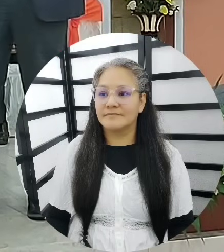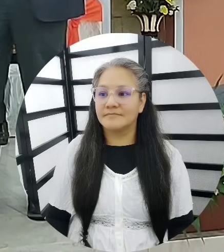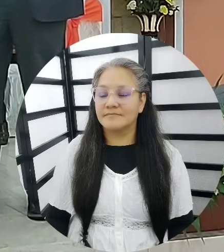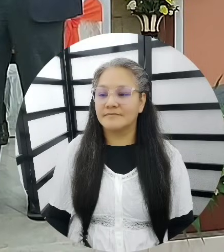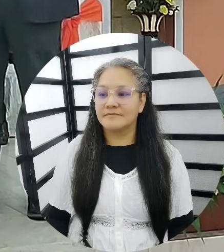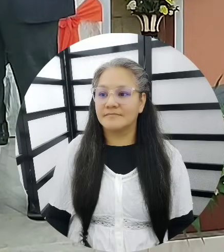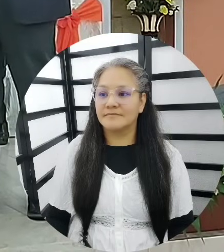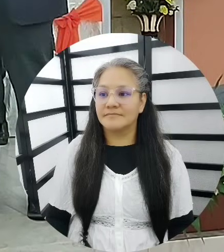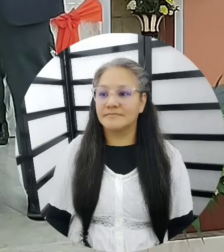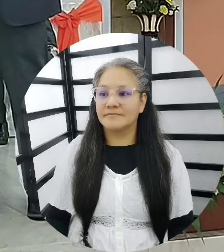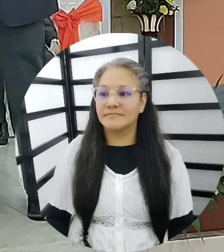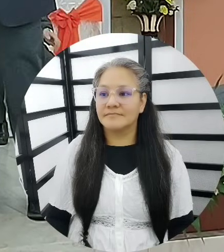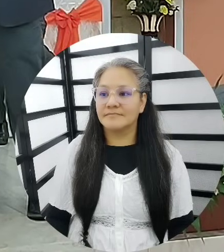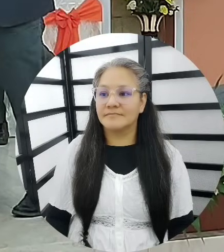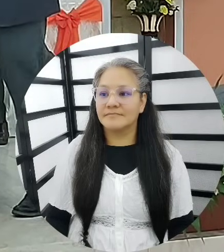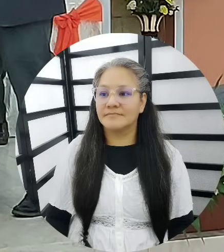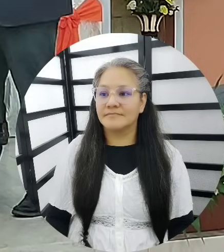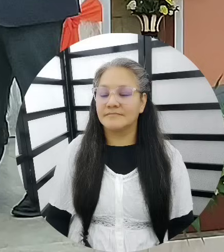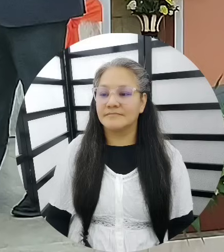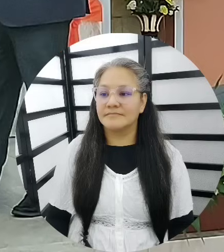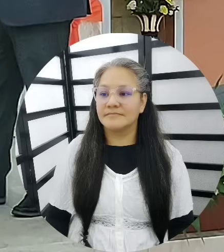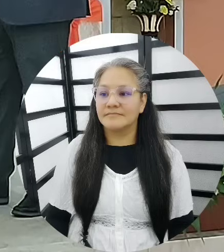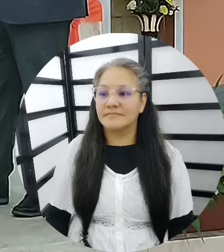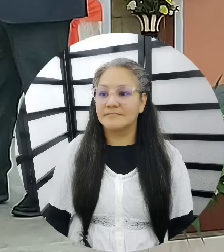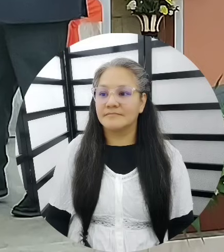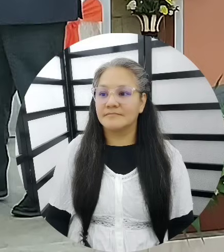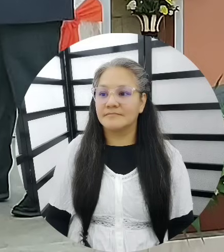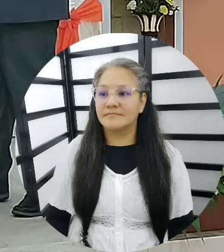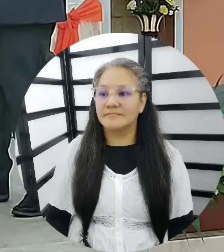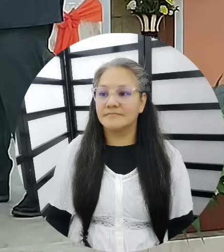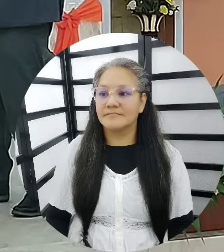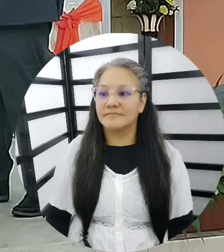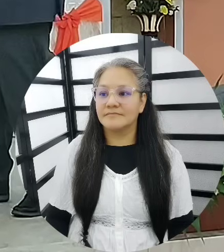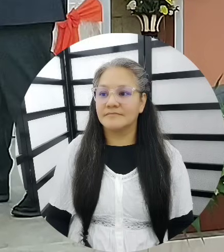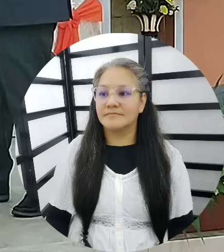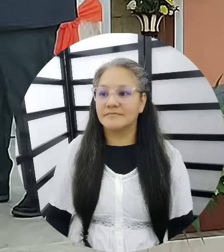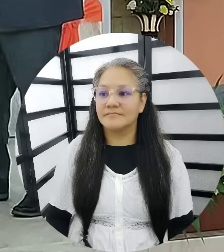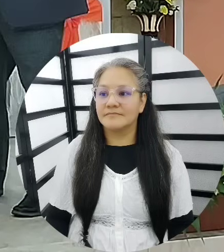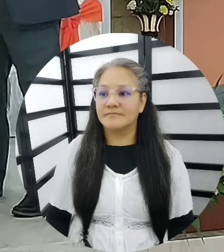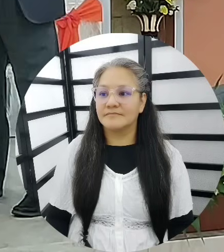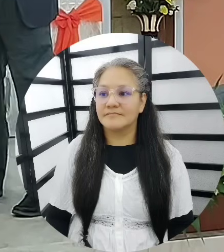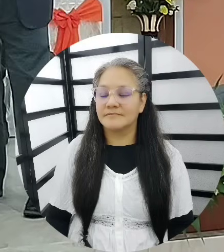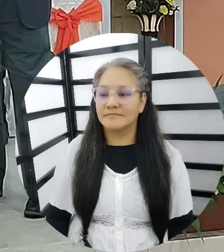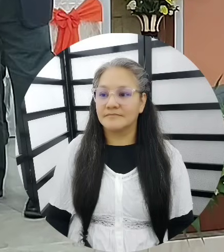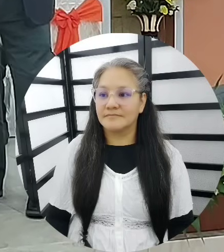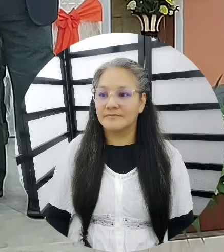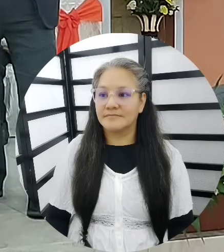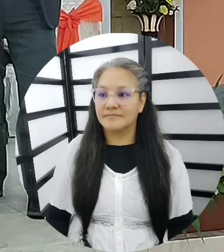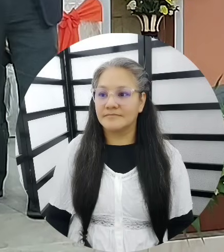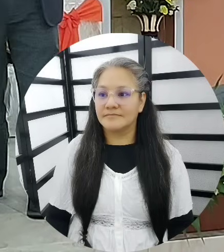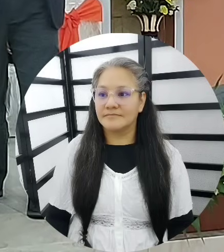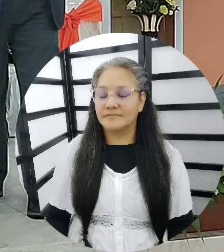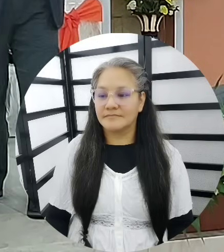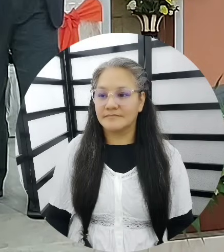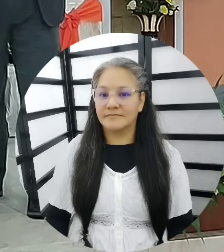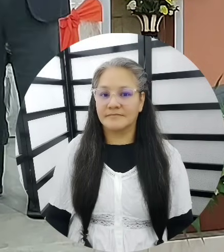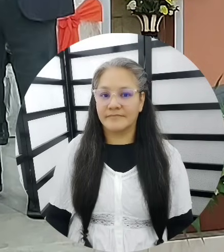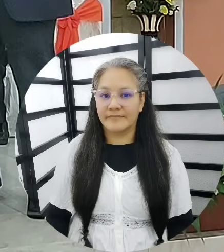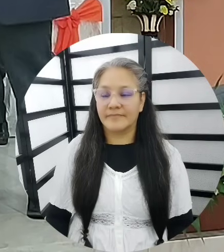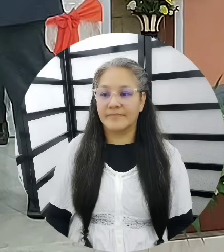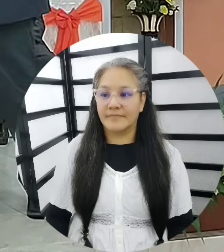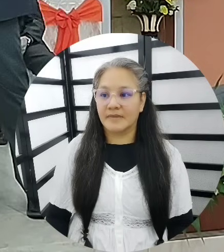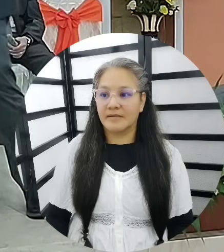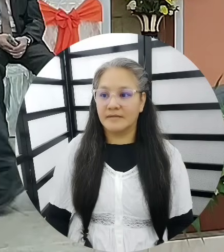de las cosas, entre otras, que él nos decía, nosotros los ministros, nosotros los obreros